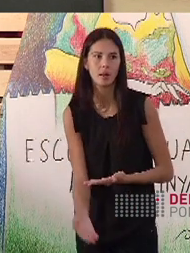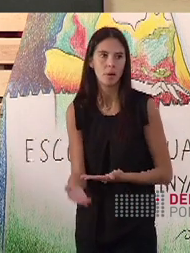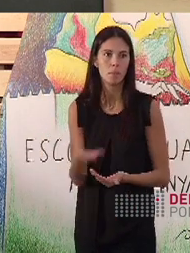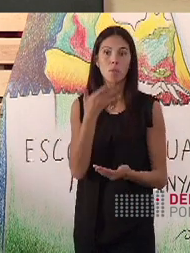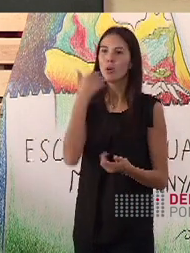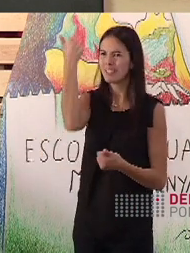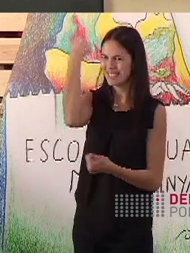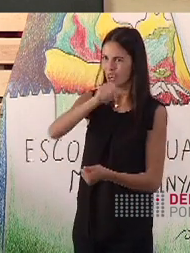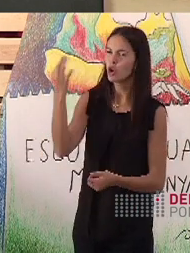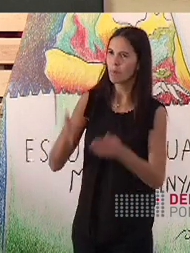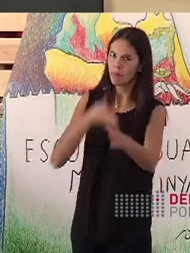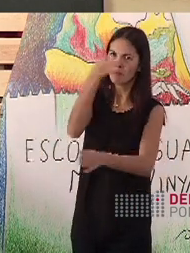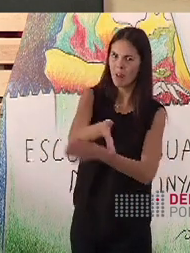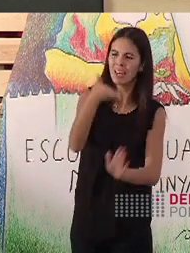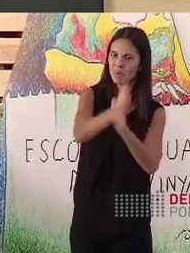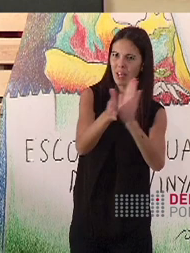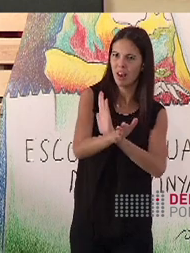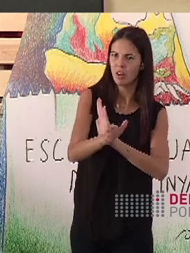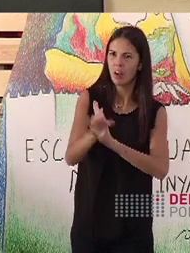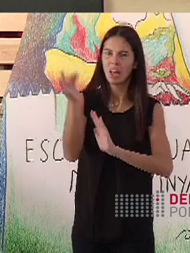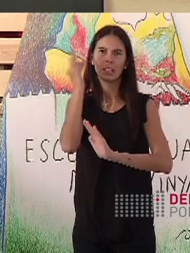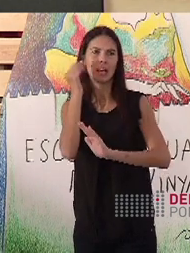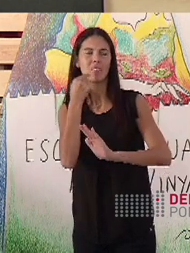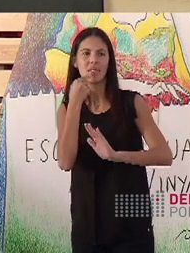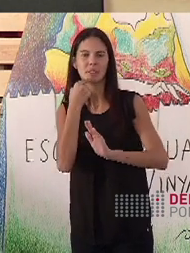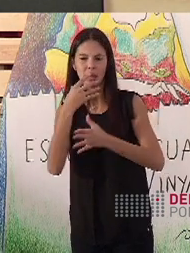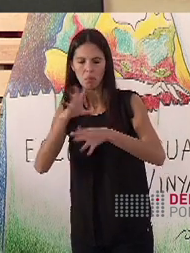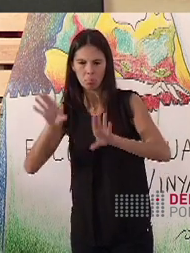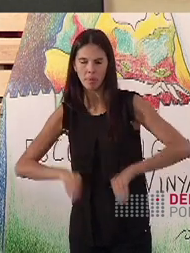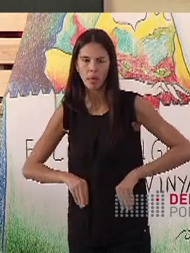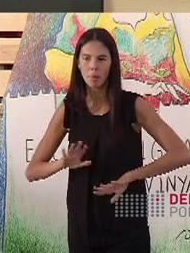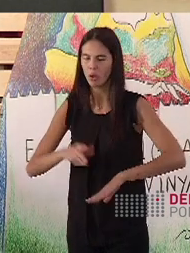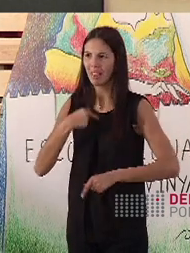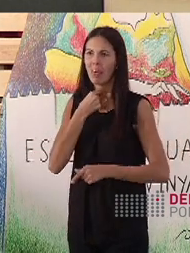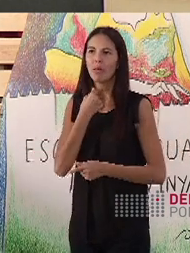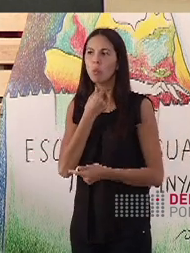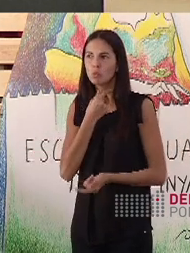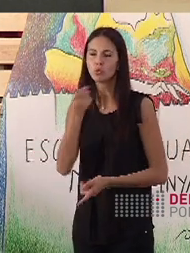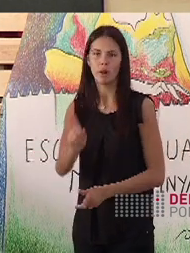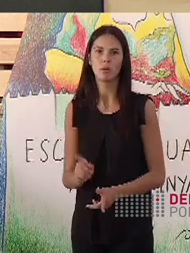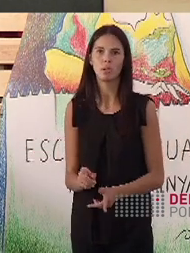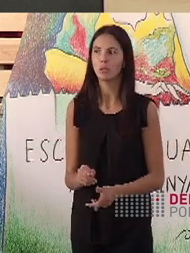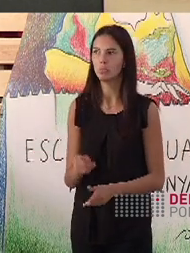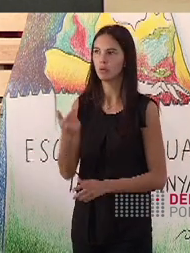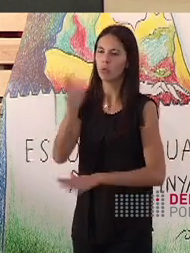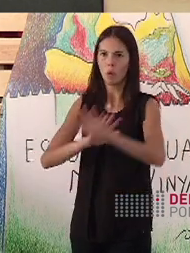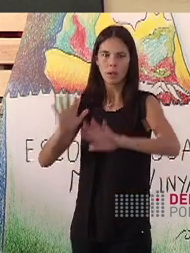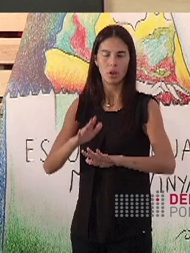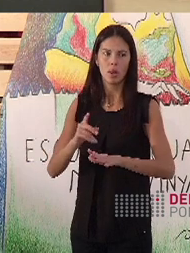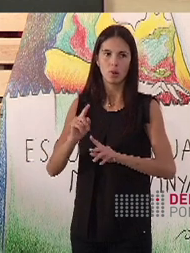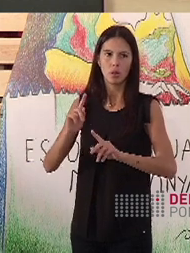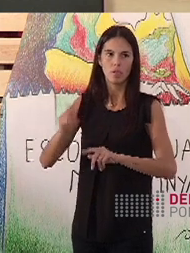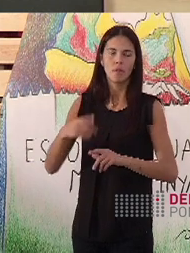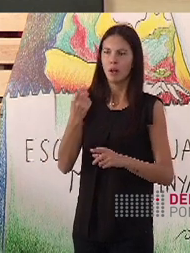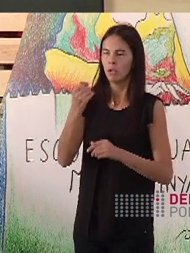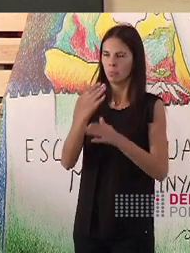a explicarles, no, que porque la chica esté dando su consentimiento no significa que le esté gustando. O sea, es complicado. No, y luego incluso dar un paso más